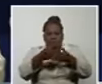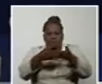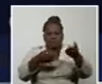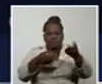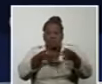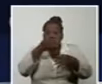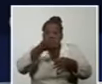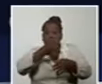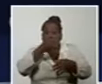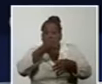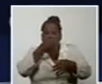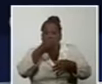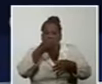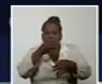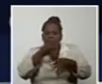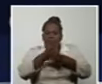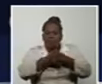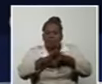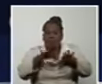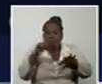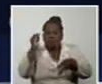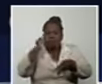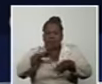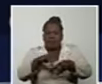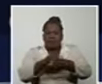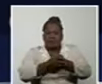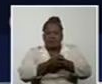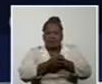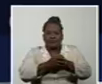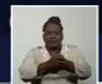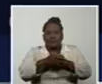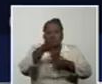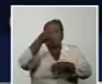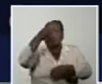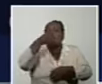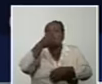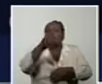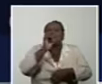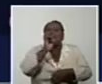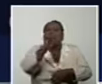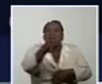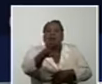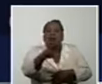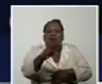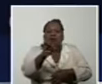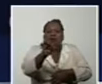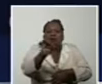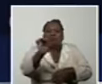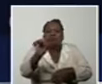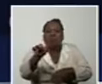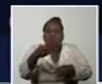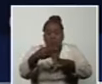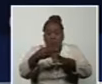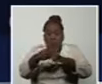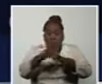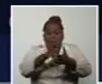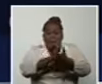plantea como lo que ya conocemos, como las gotas de saliva, que eso le llaman las microgotas de